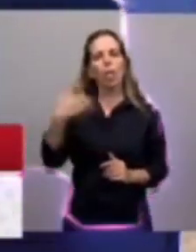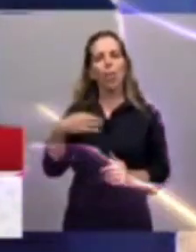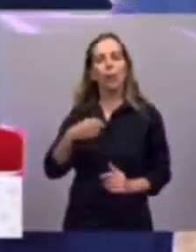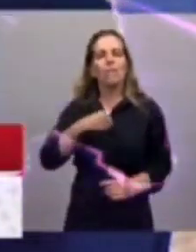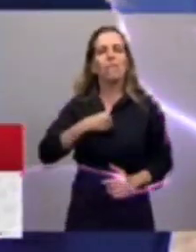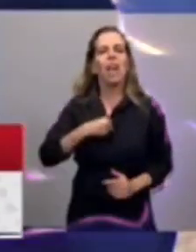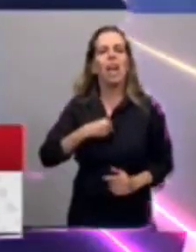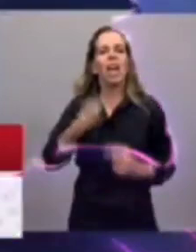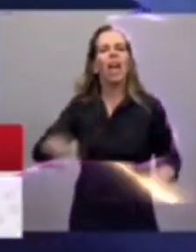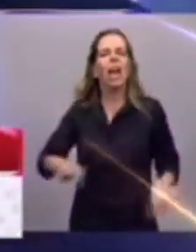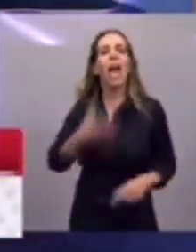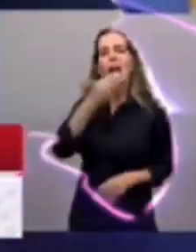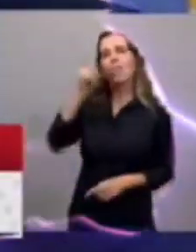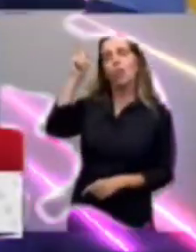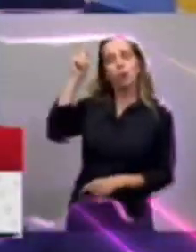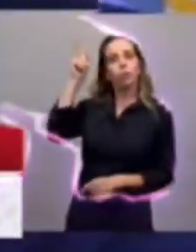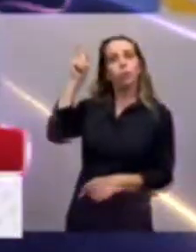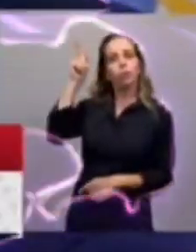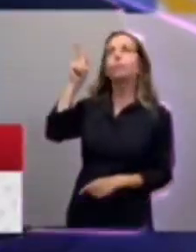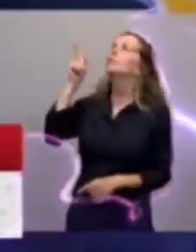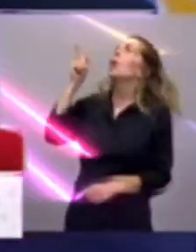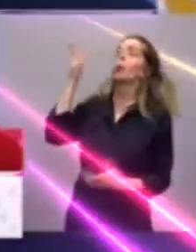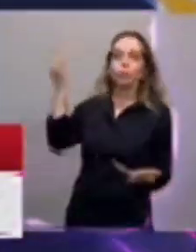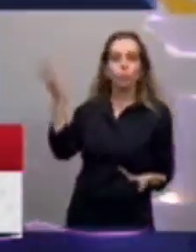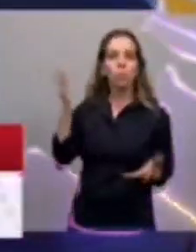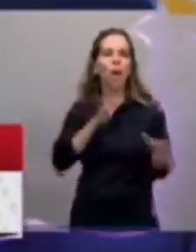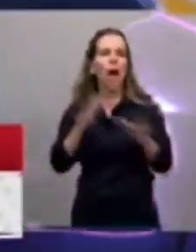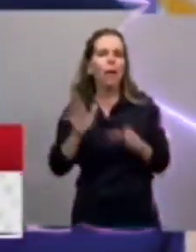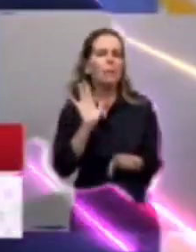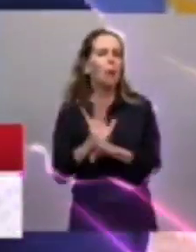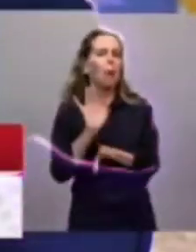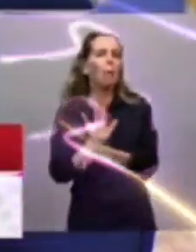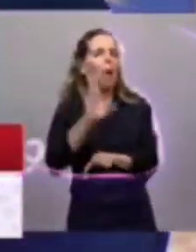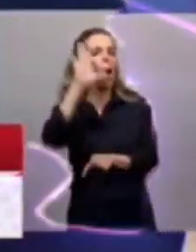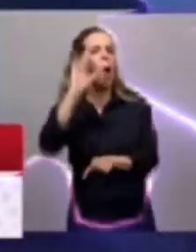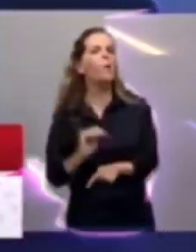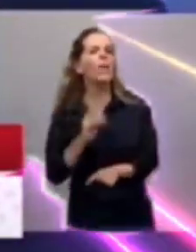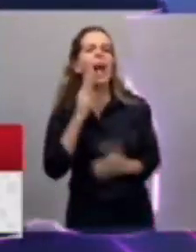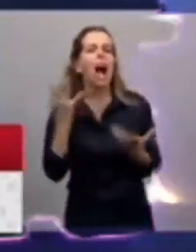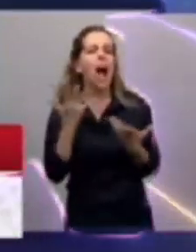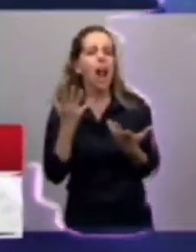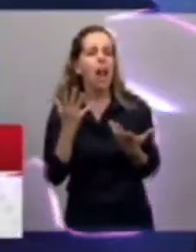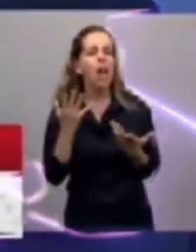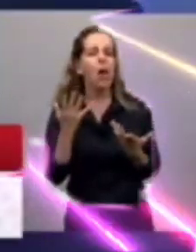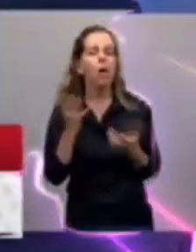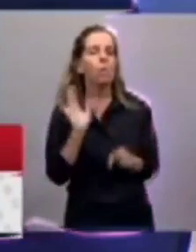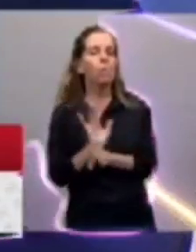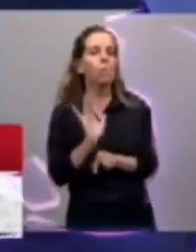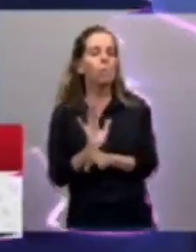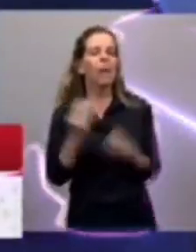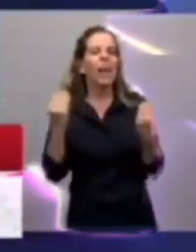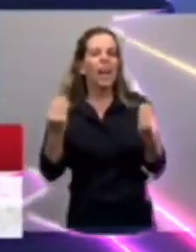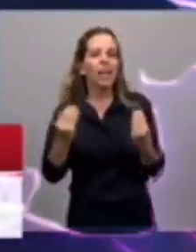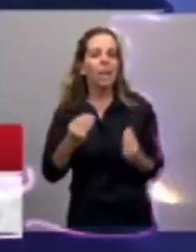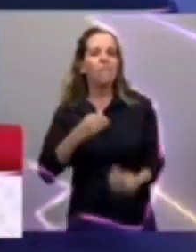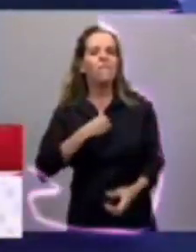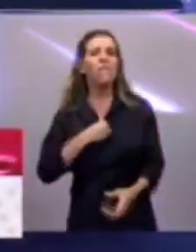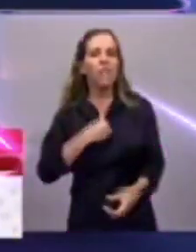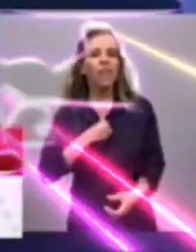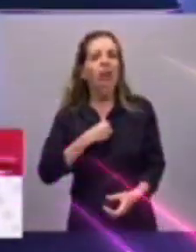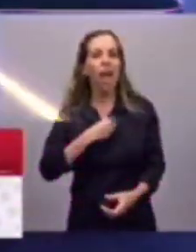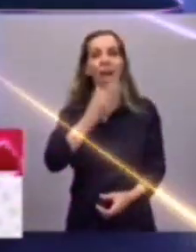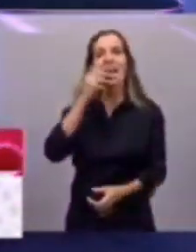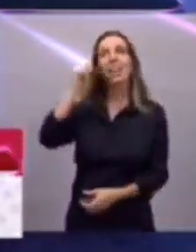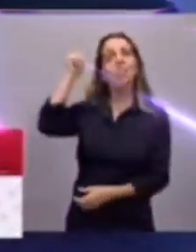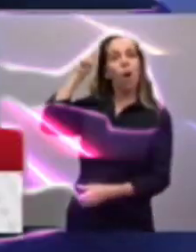Dios, pero a veces nos olvidamos de un pequeño detalle, que es la fe que